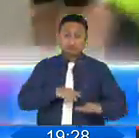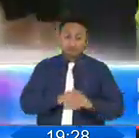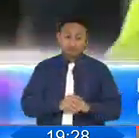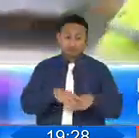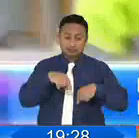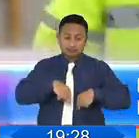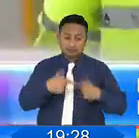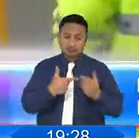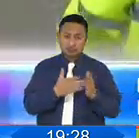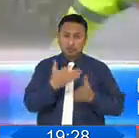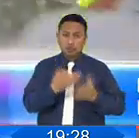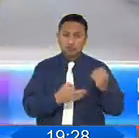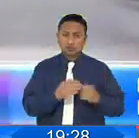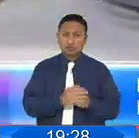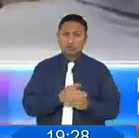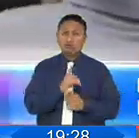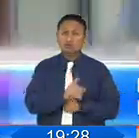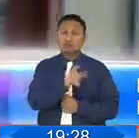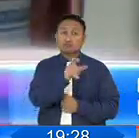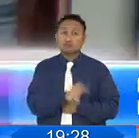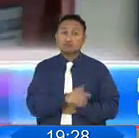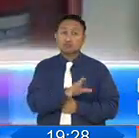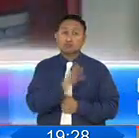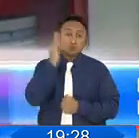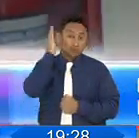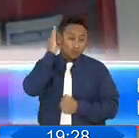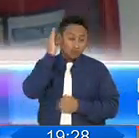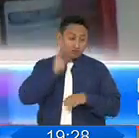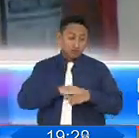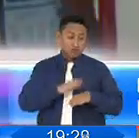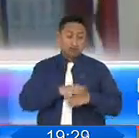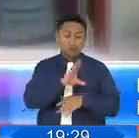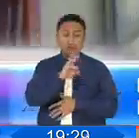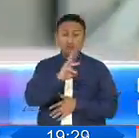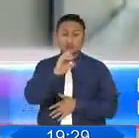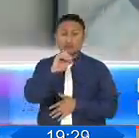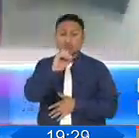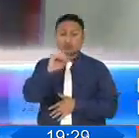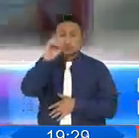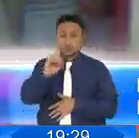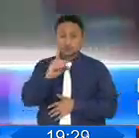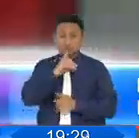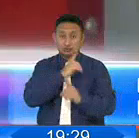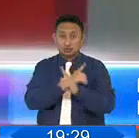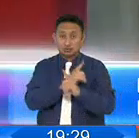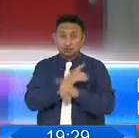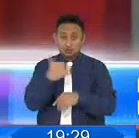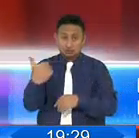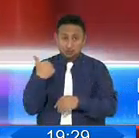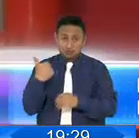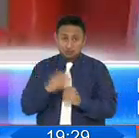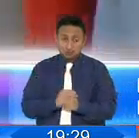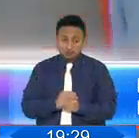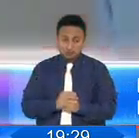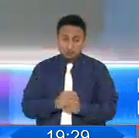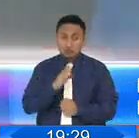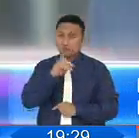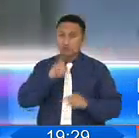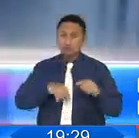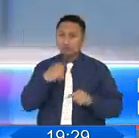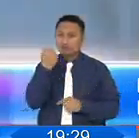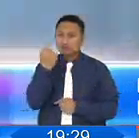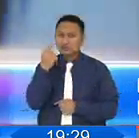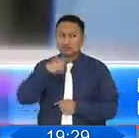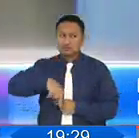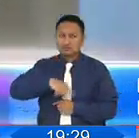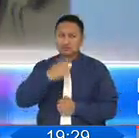hacer justicia en favor de una dama quien, debido al 60% de discapacidad que posee, nunca tuvo conciencia